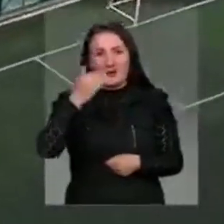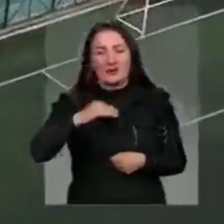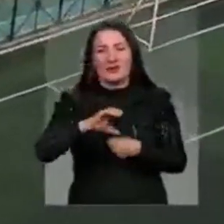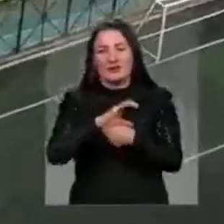capital